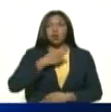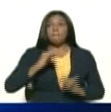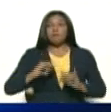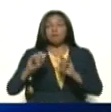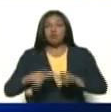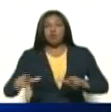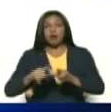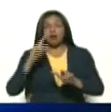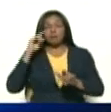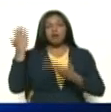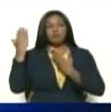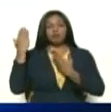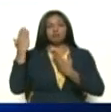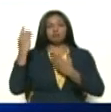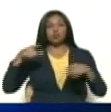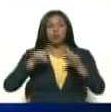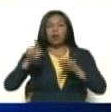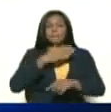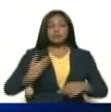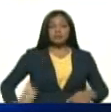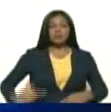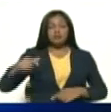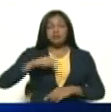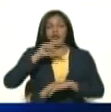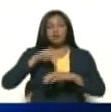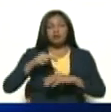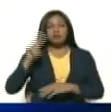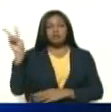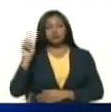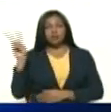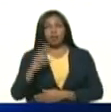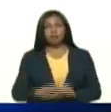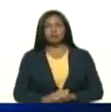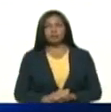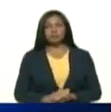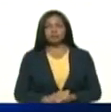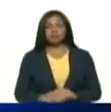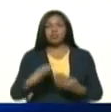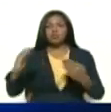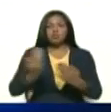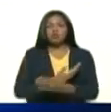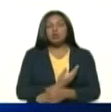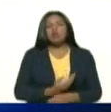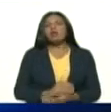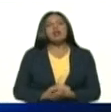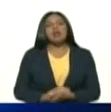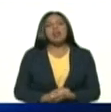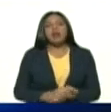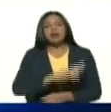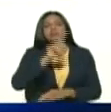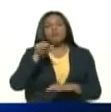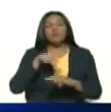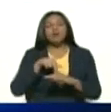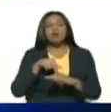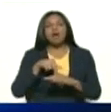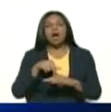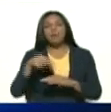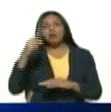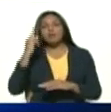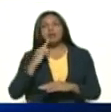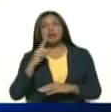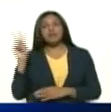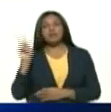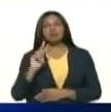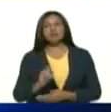está, como presidente de la República. Eliminó la República Bolivariana de Venezuela. Eliminó